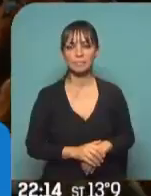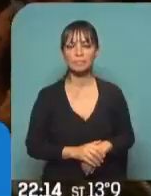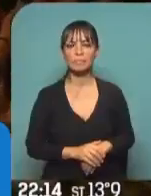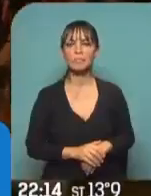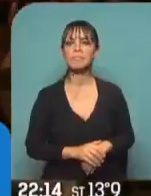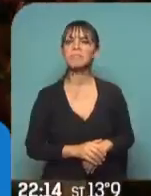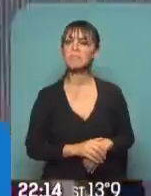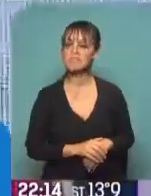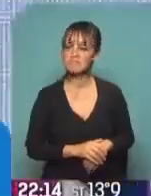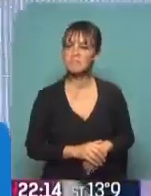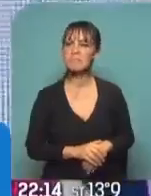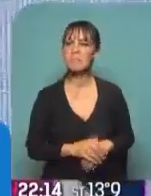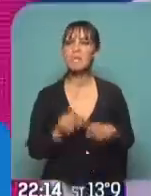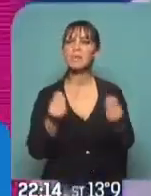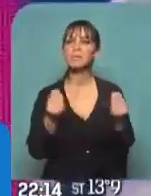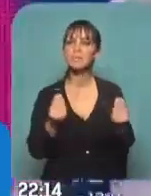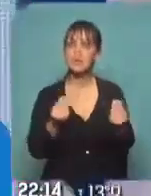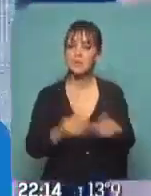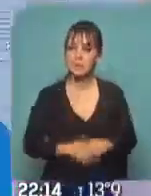Porque